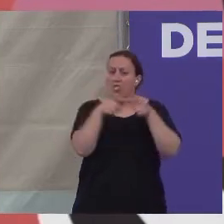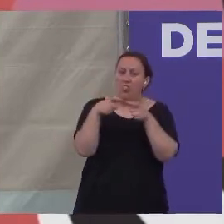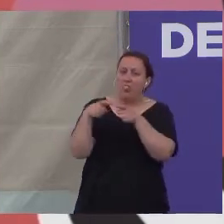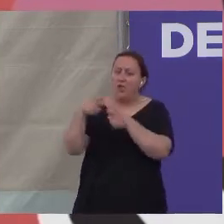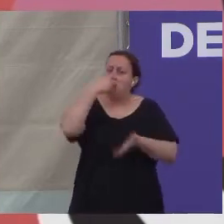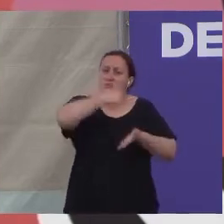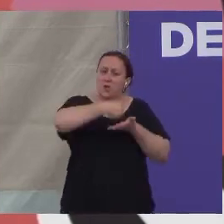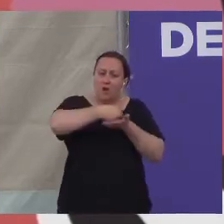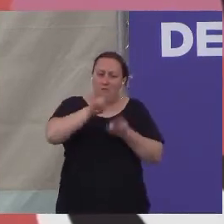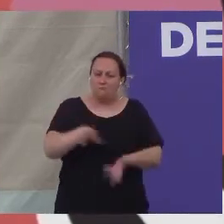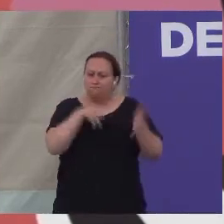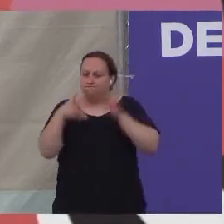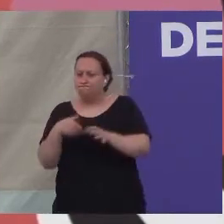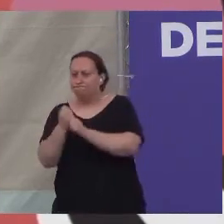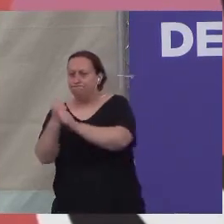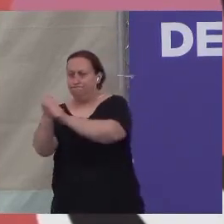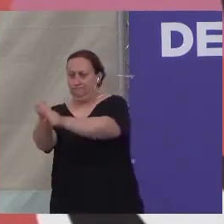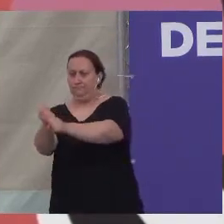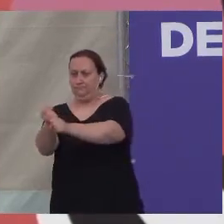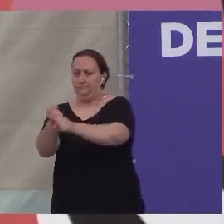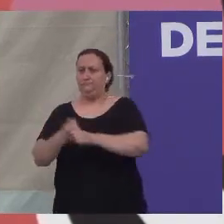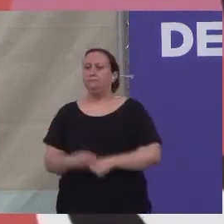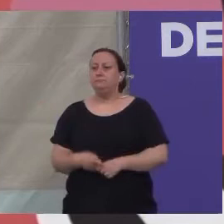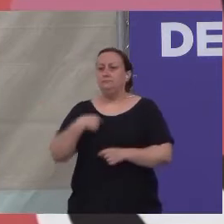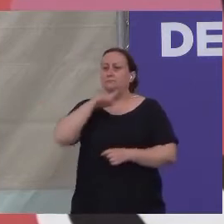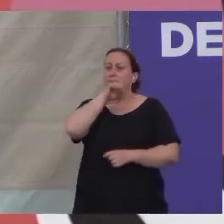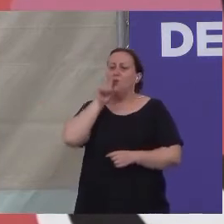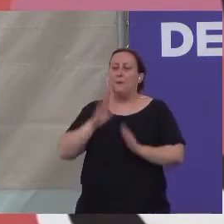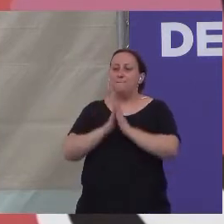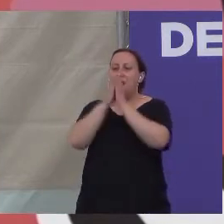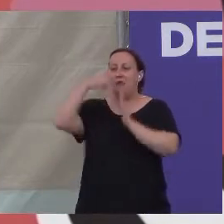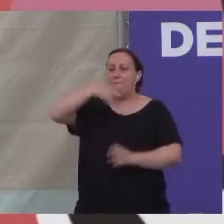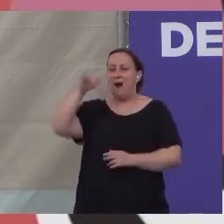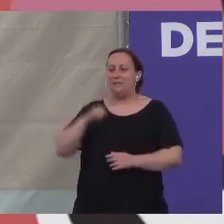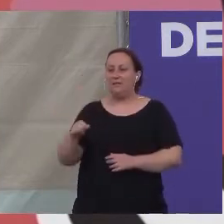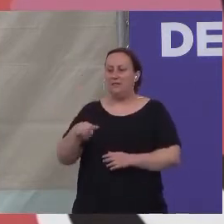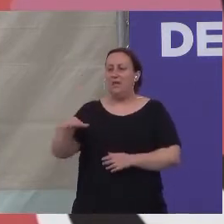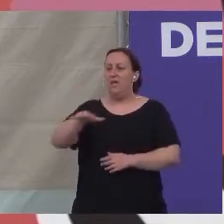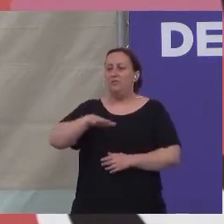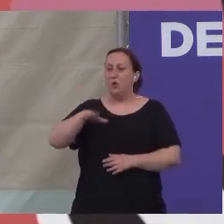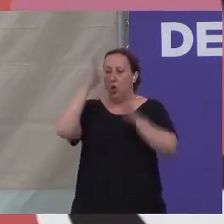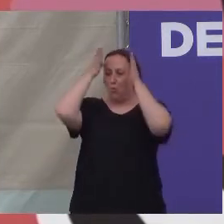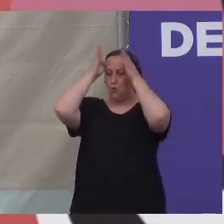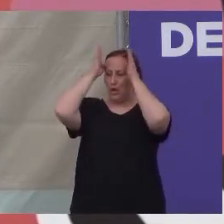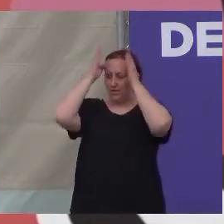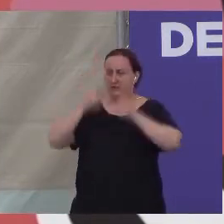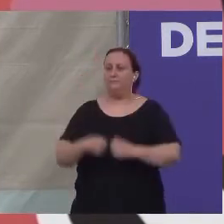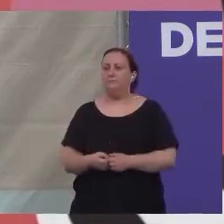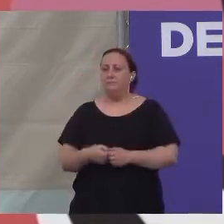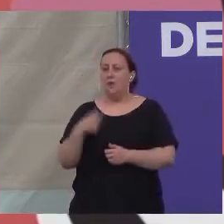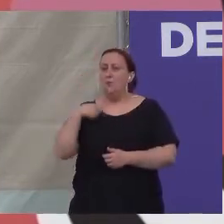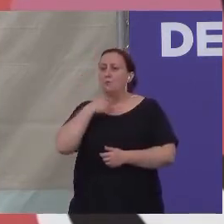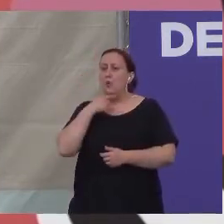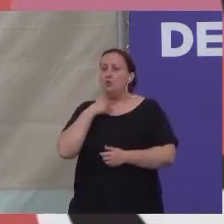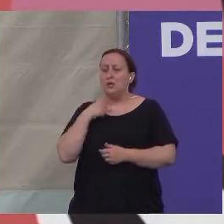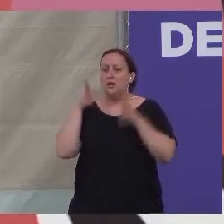que no quede todo otra vez en buenas palabras. Me llamo María Martínez y soy del Círculo de Borriana y me gustaría entrar a formar parte del Consejo Ciudadano